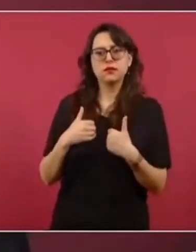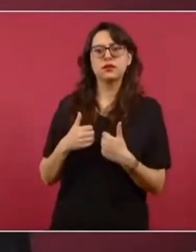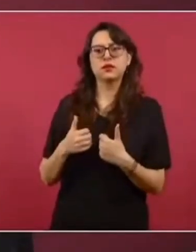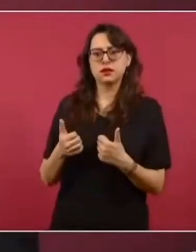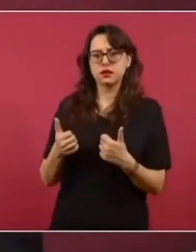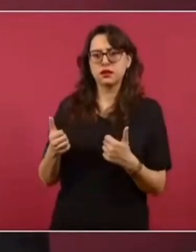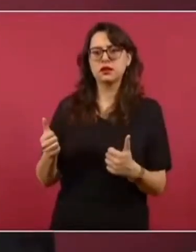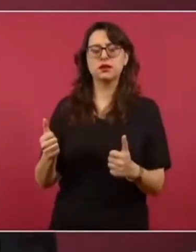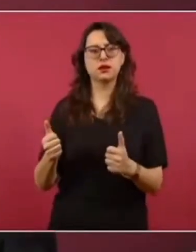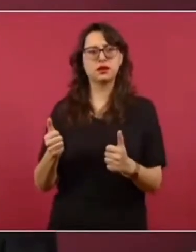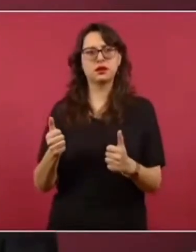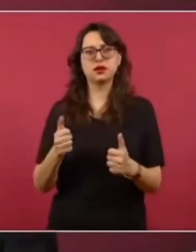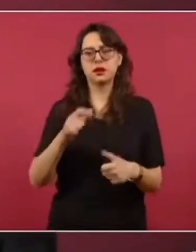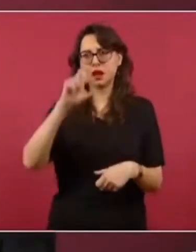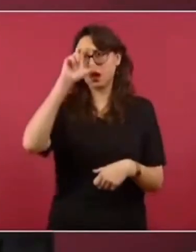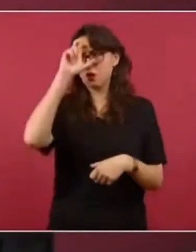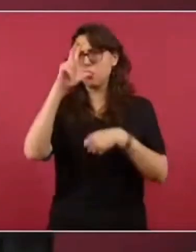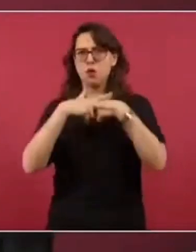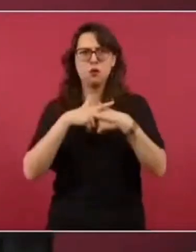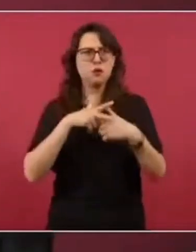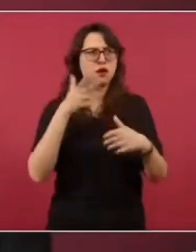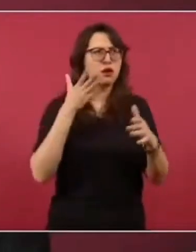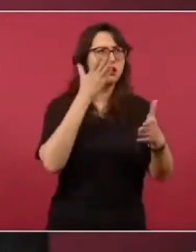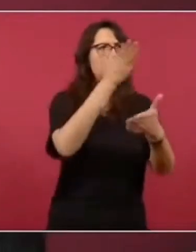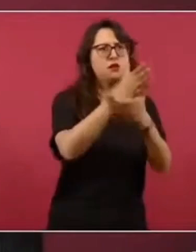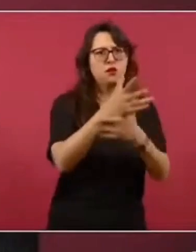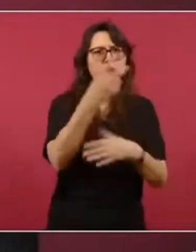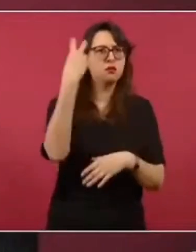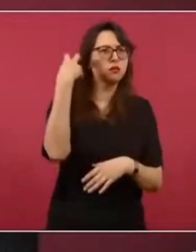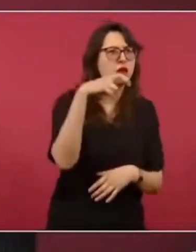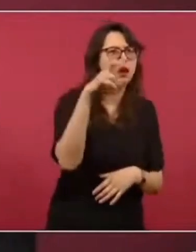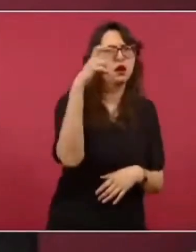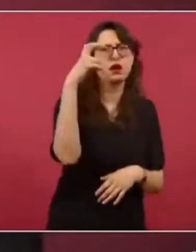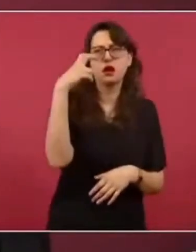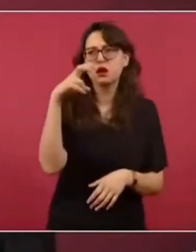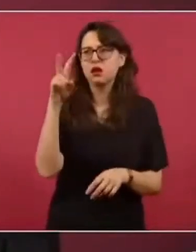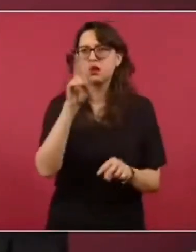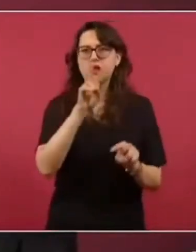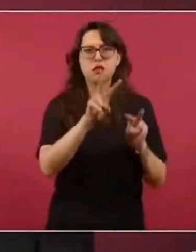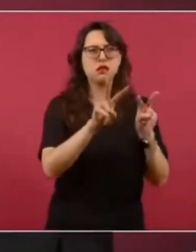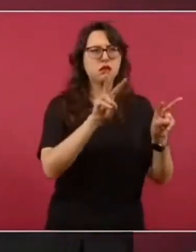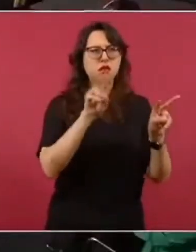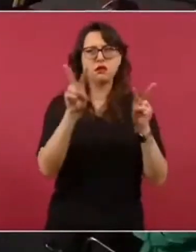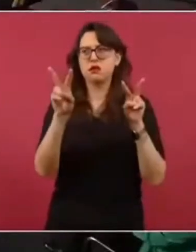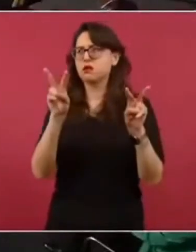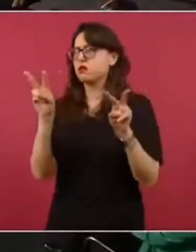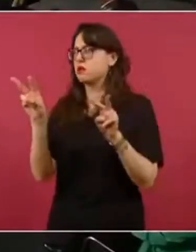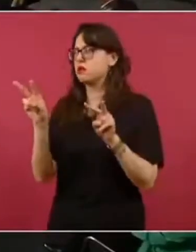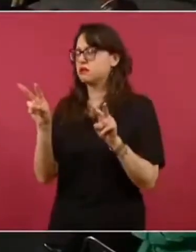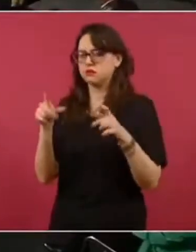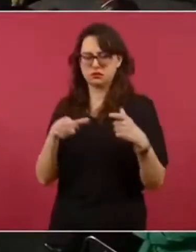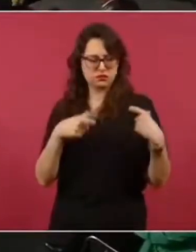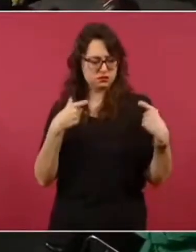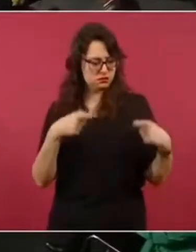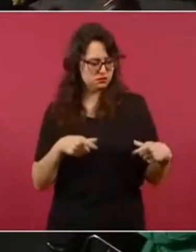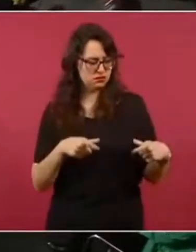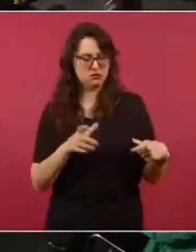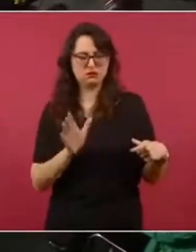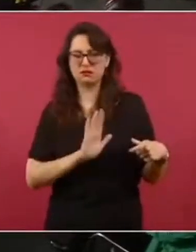y a pesar de su origen se convirtió en el